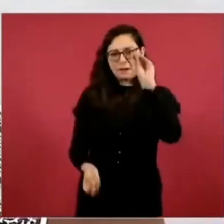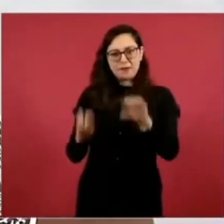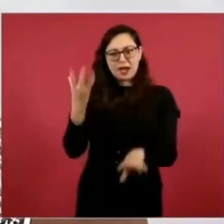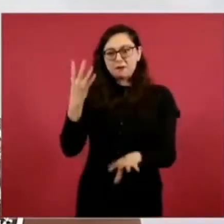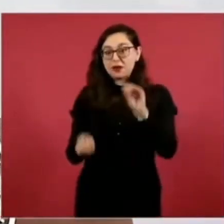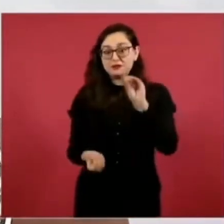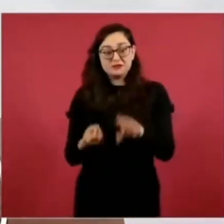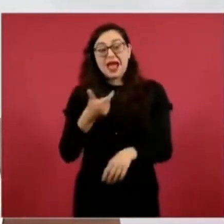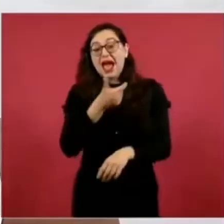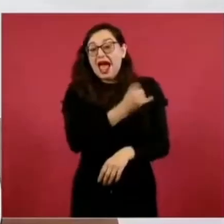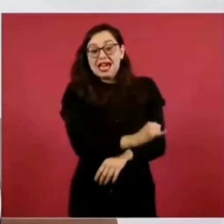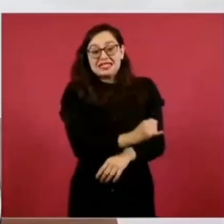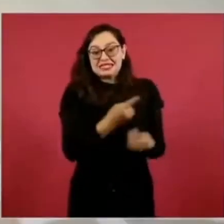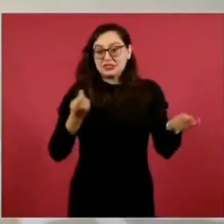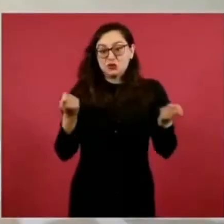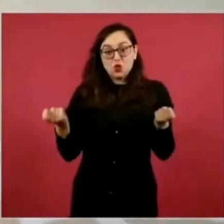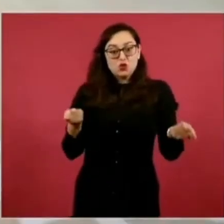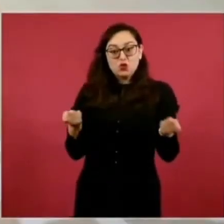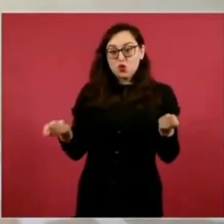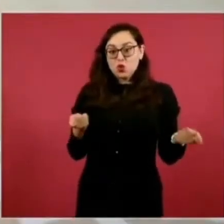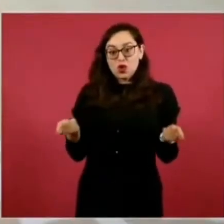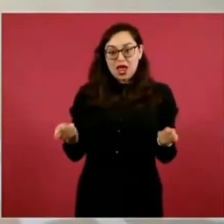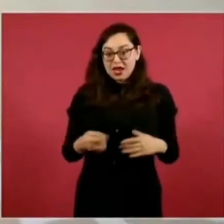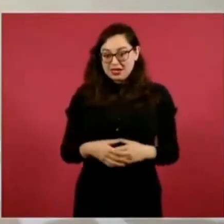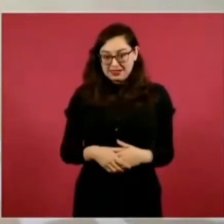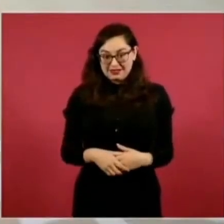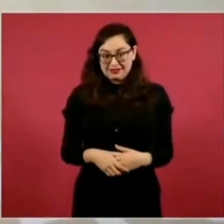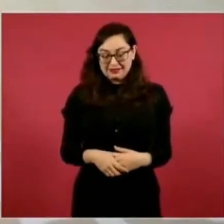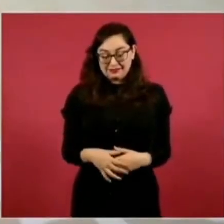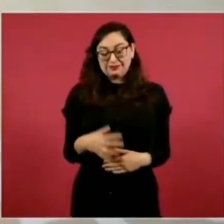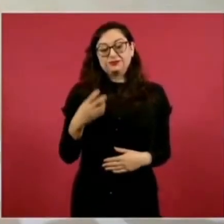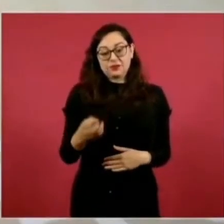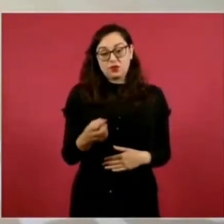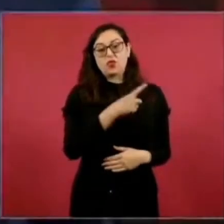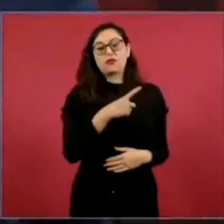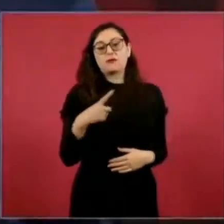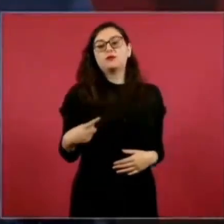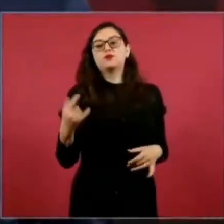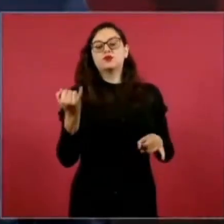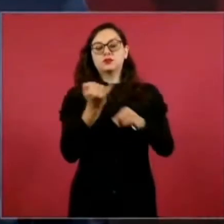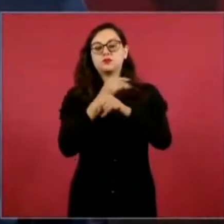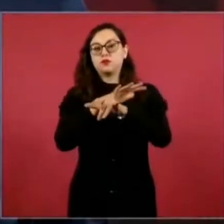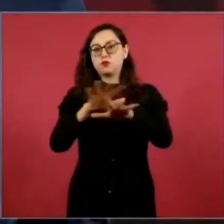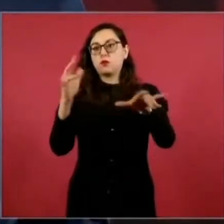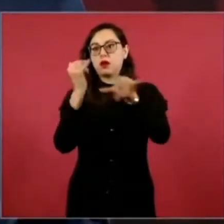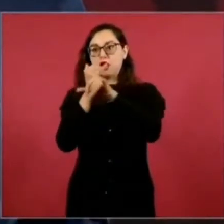antes este los medios tenían muchísima